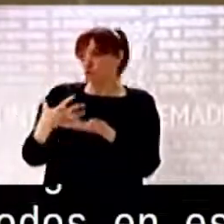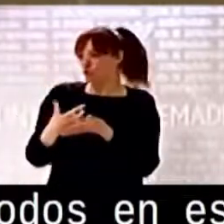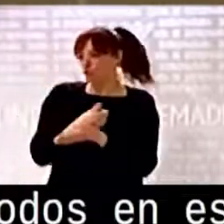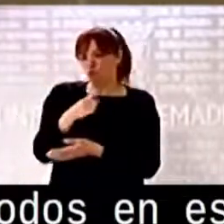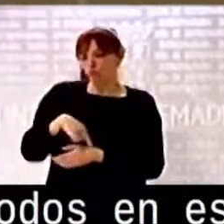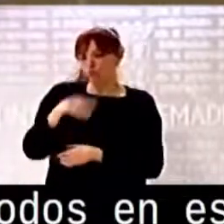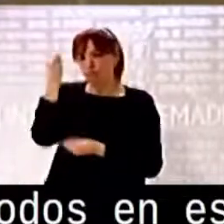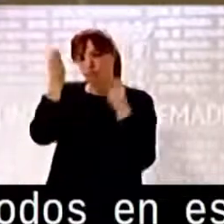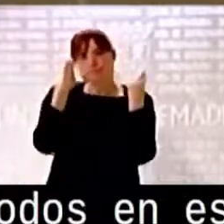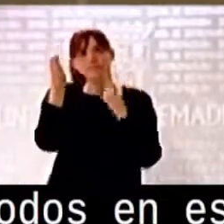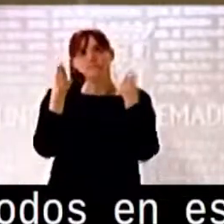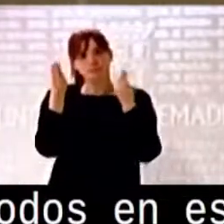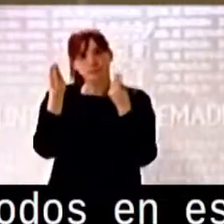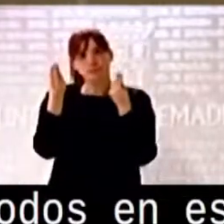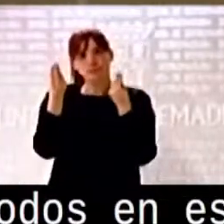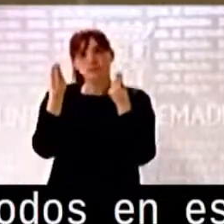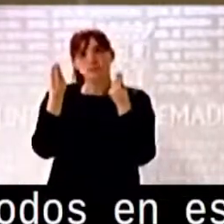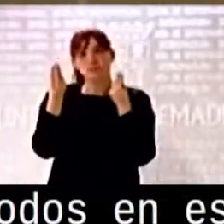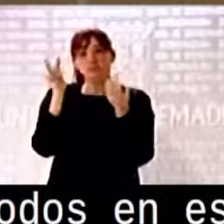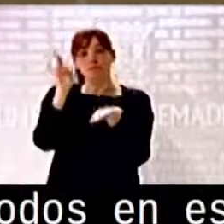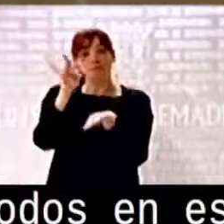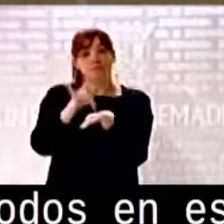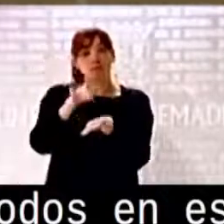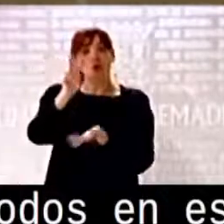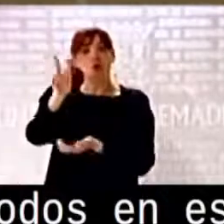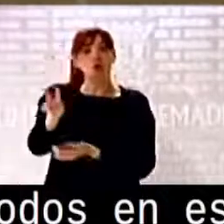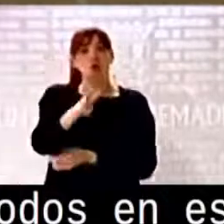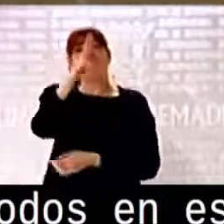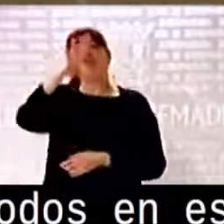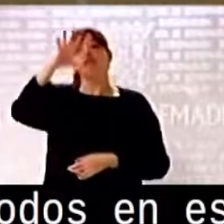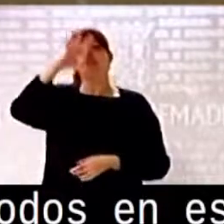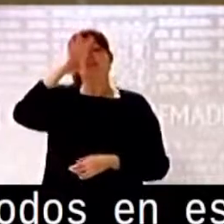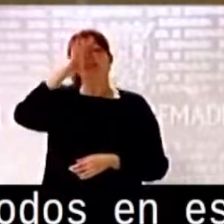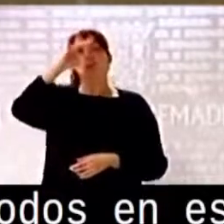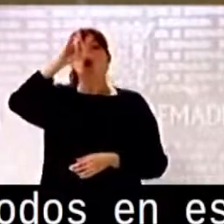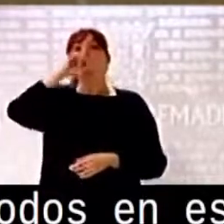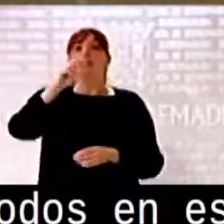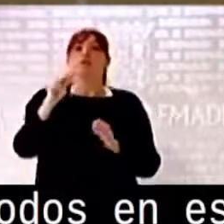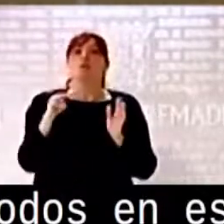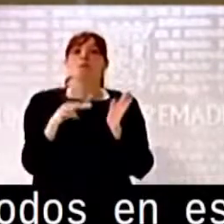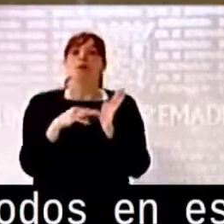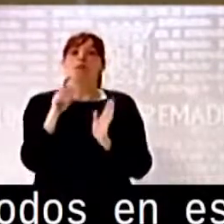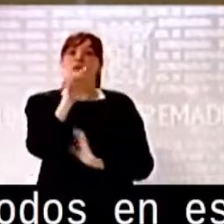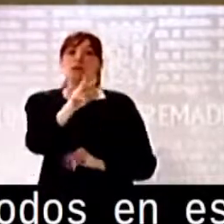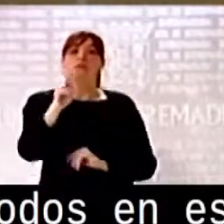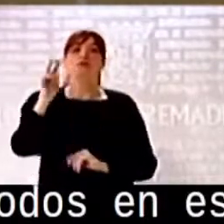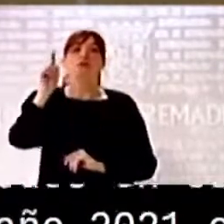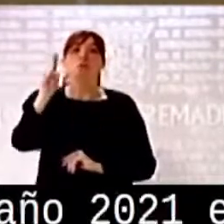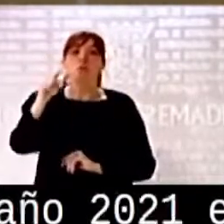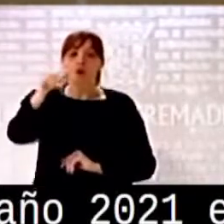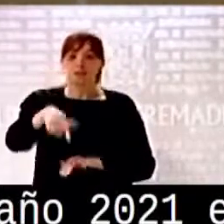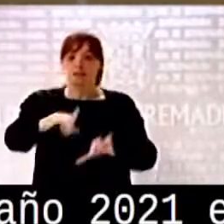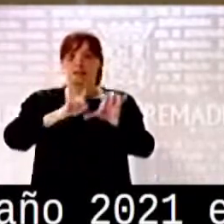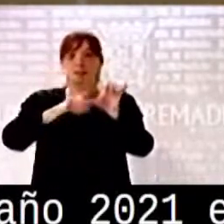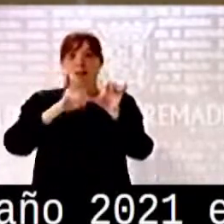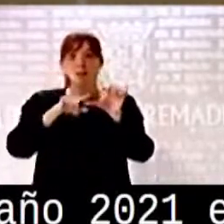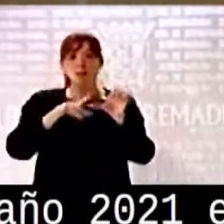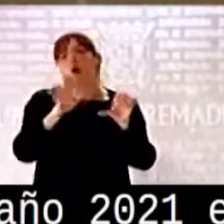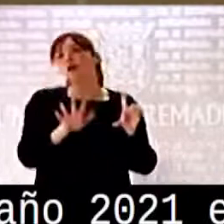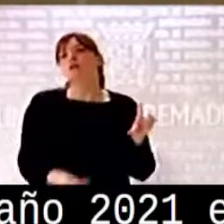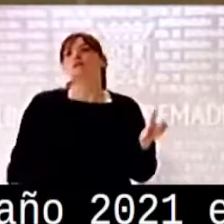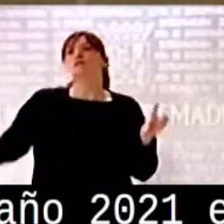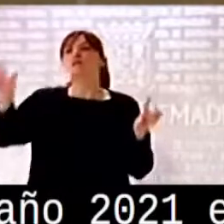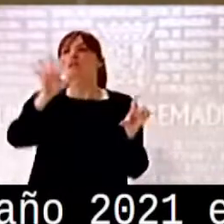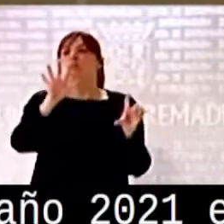esa incertidumbre. Un 2 de febrero del año 2021, en esta región se